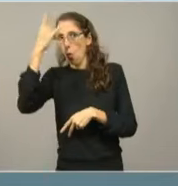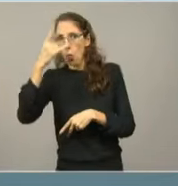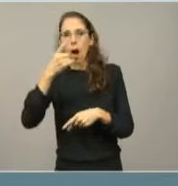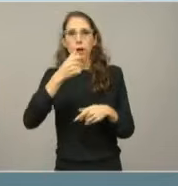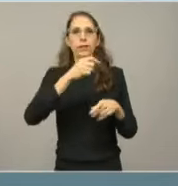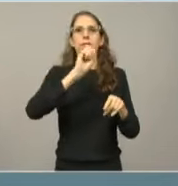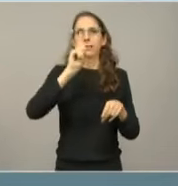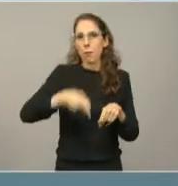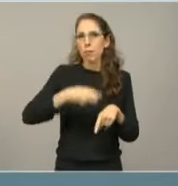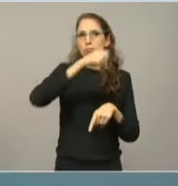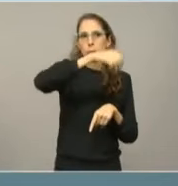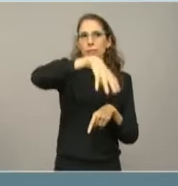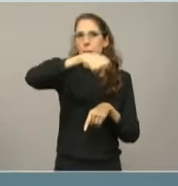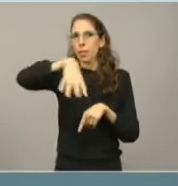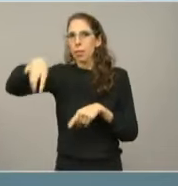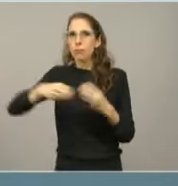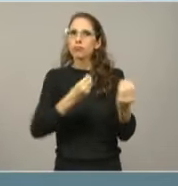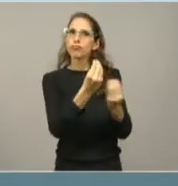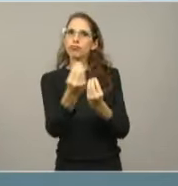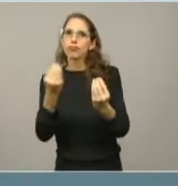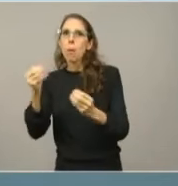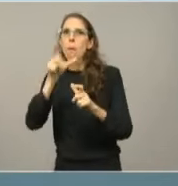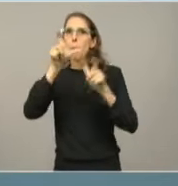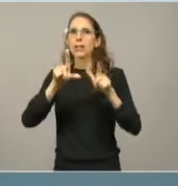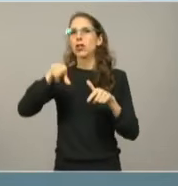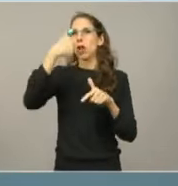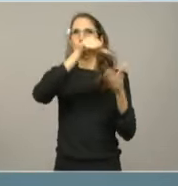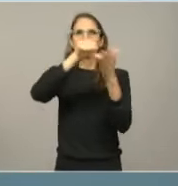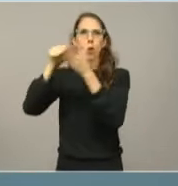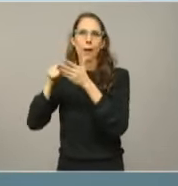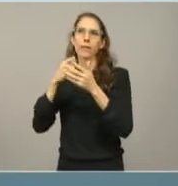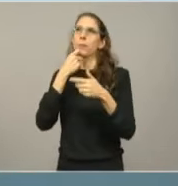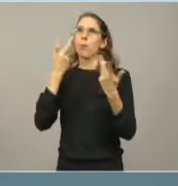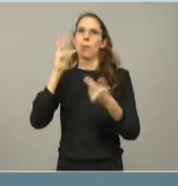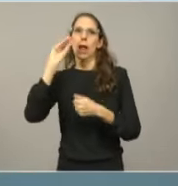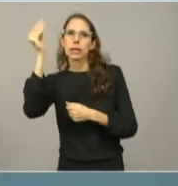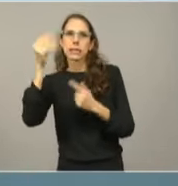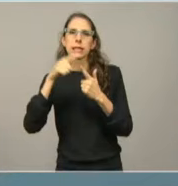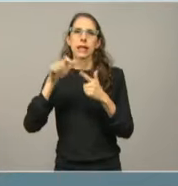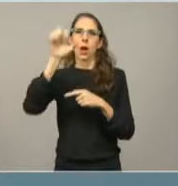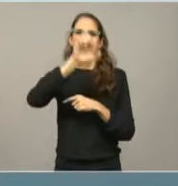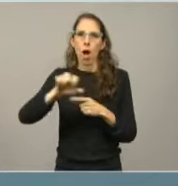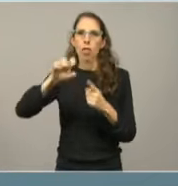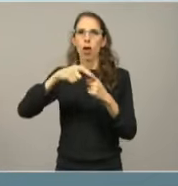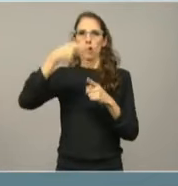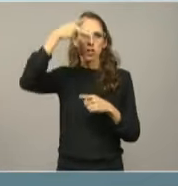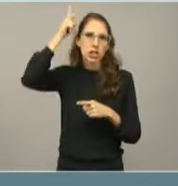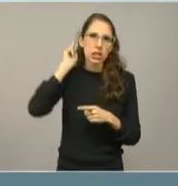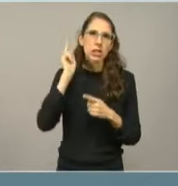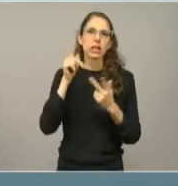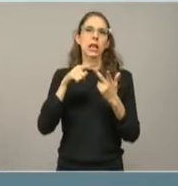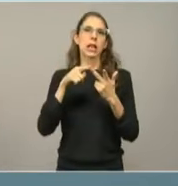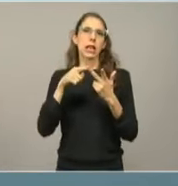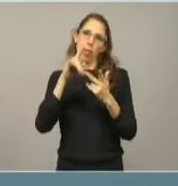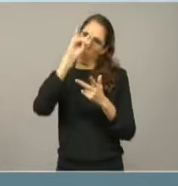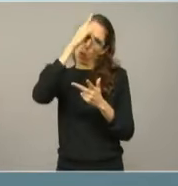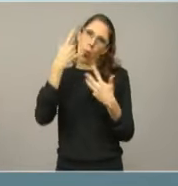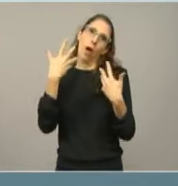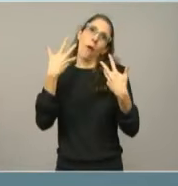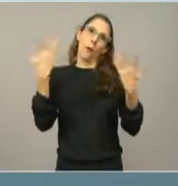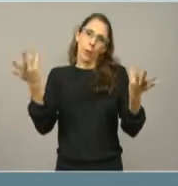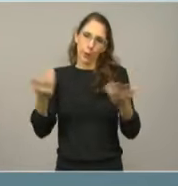referentes e latinoamericanos Bueno de Brasil de Ecuador de chile bueno obviamente de Uruguay